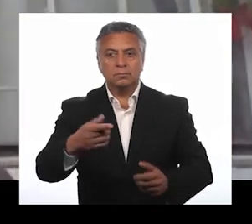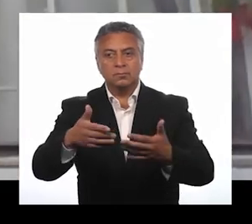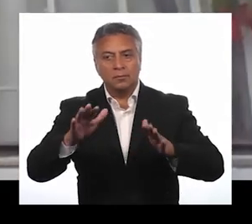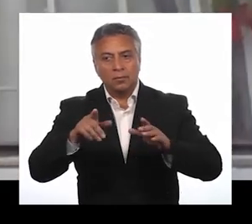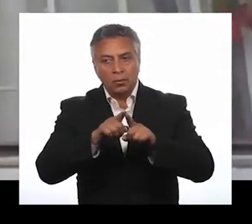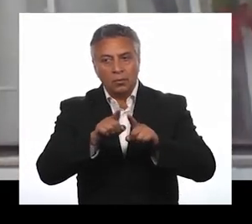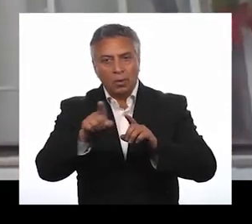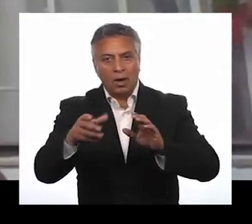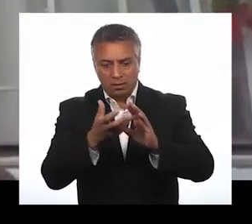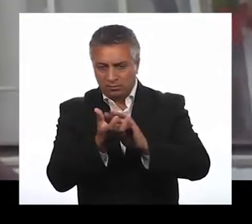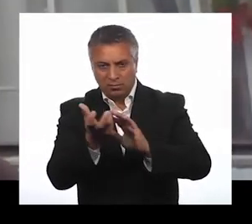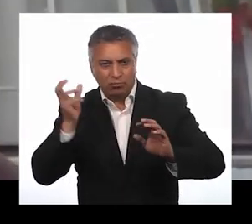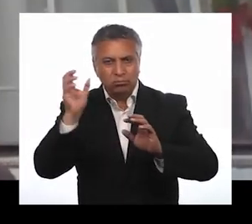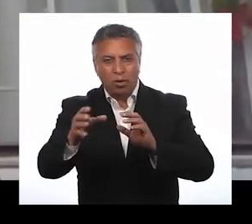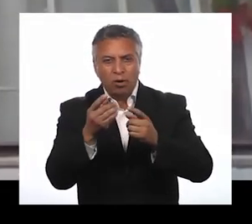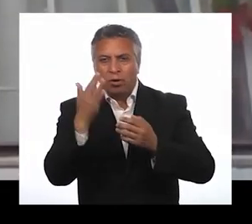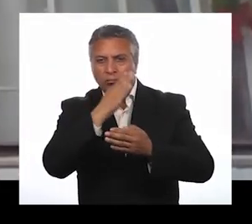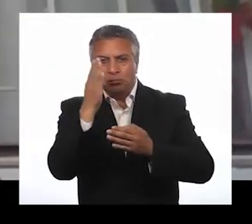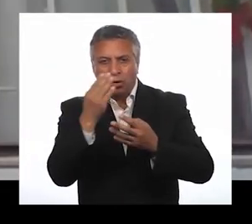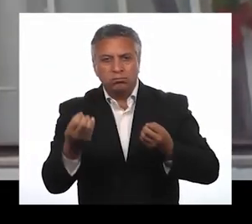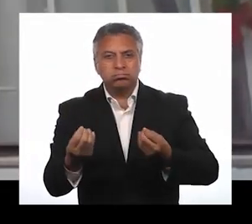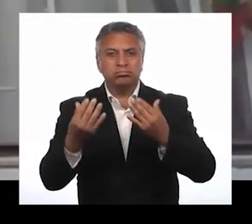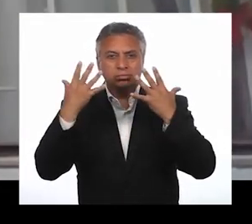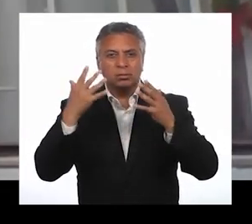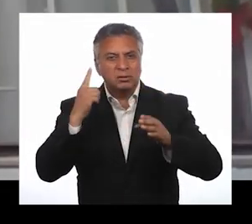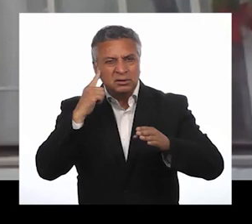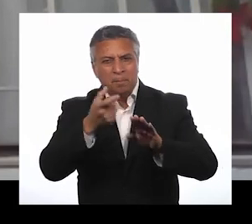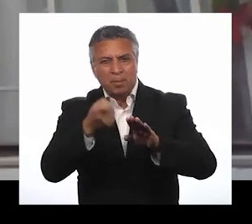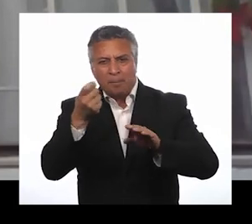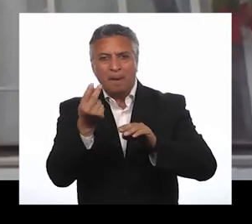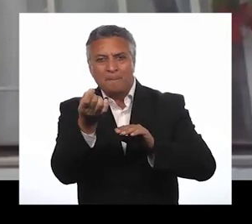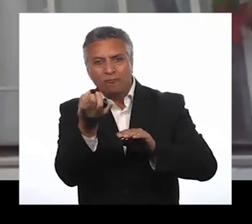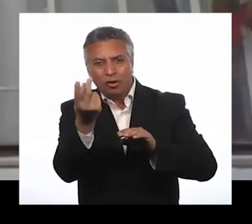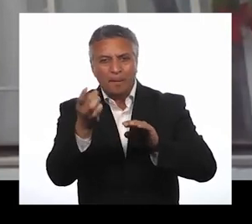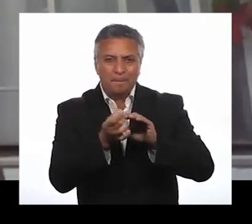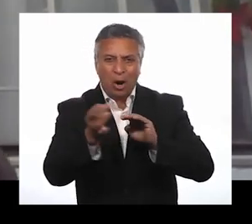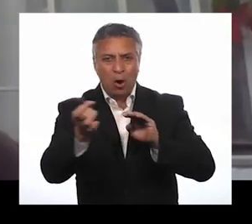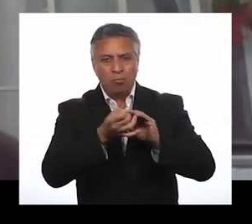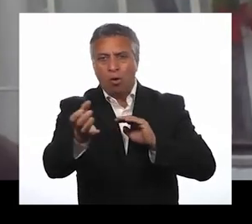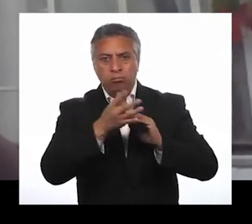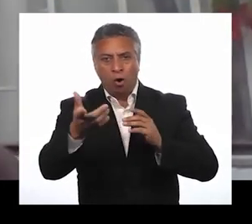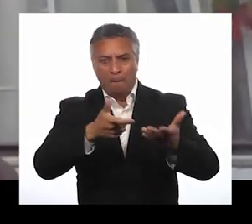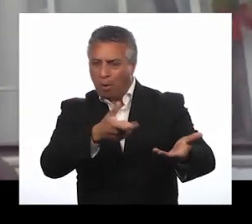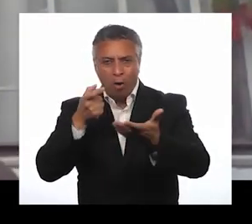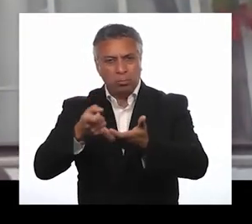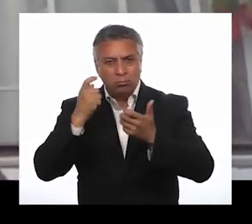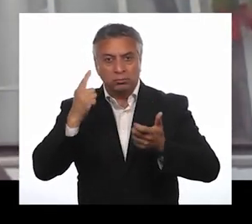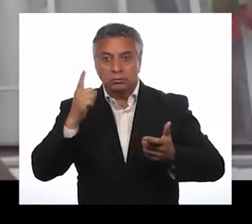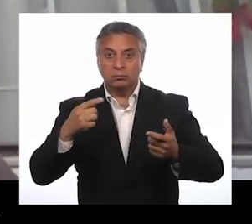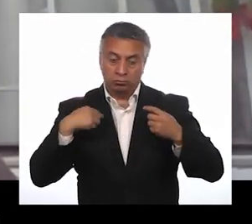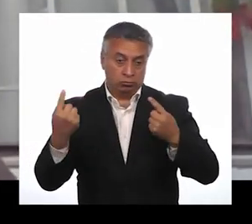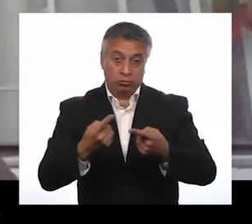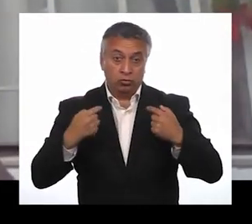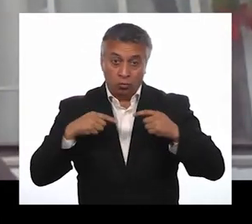En eso que quedó solo empiezan a tirar lacrimógena y se empiezan a tirar los disparos de los perdigones, los escopetazos, todas esas cosas. Y ya